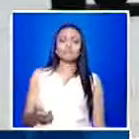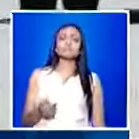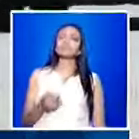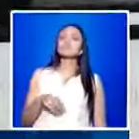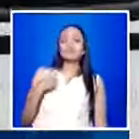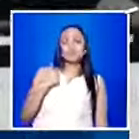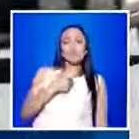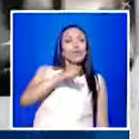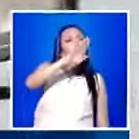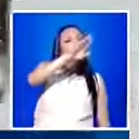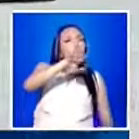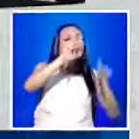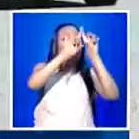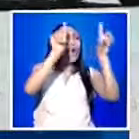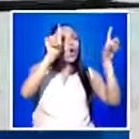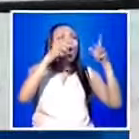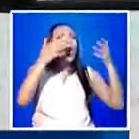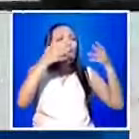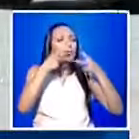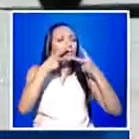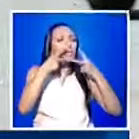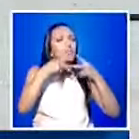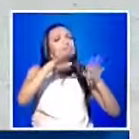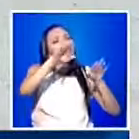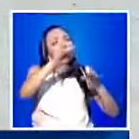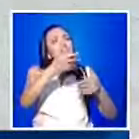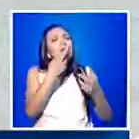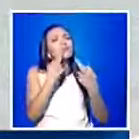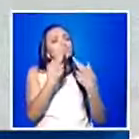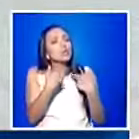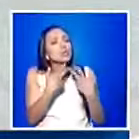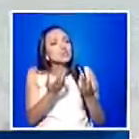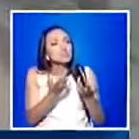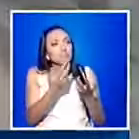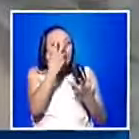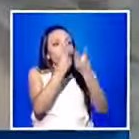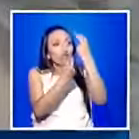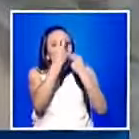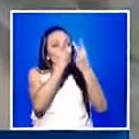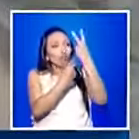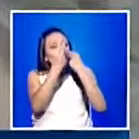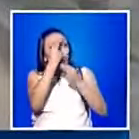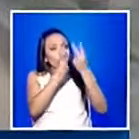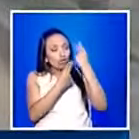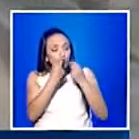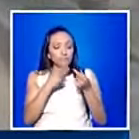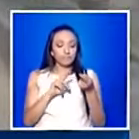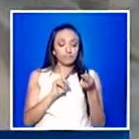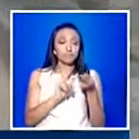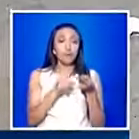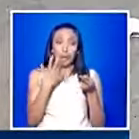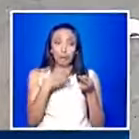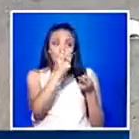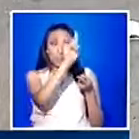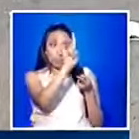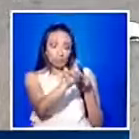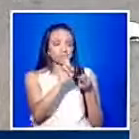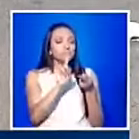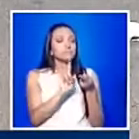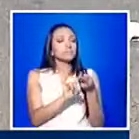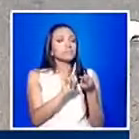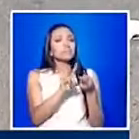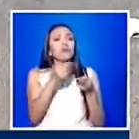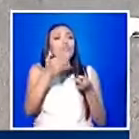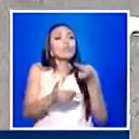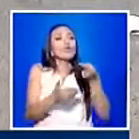EMOB, pero no los han querido recibir ni tampoco responder. Las preguntas que la empresa tiene pendientes son: ¿cuál es el proceso